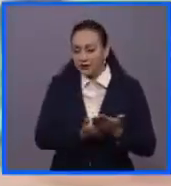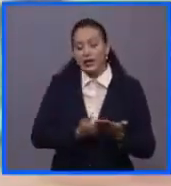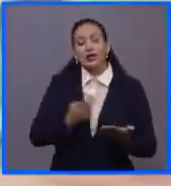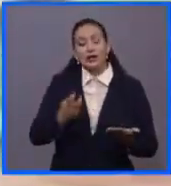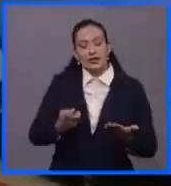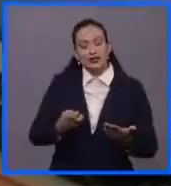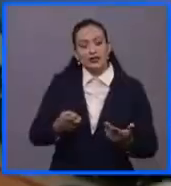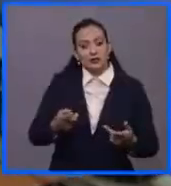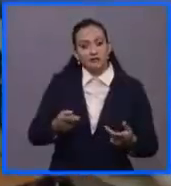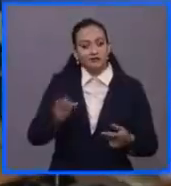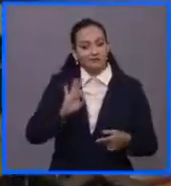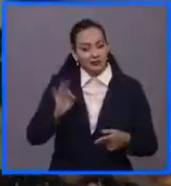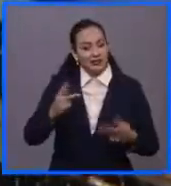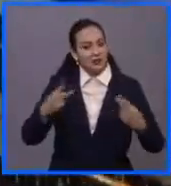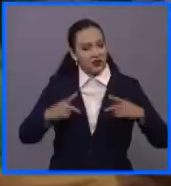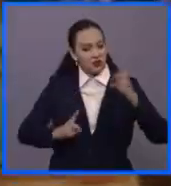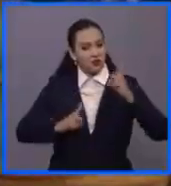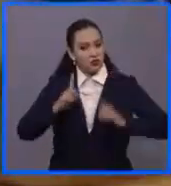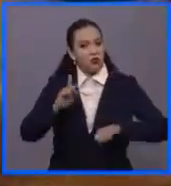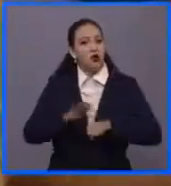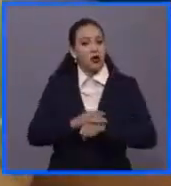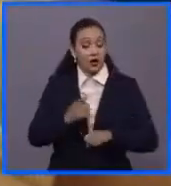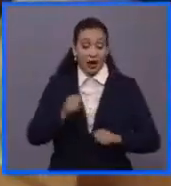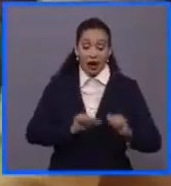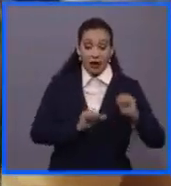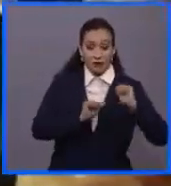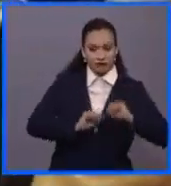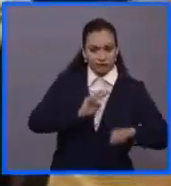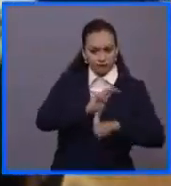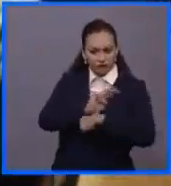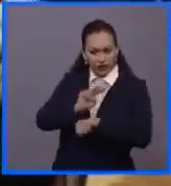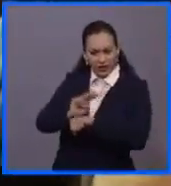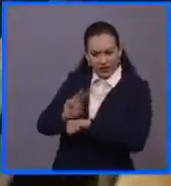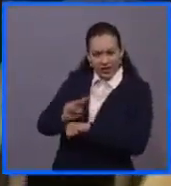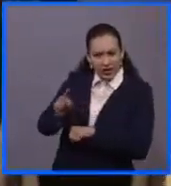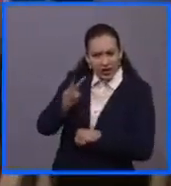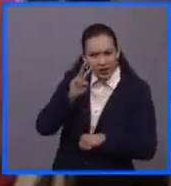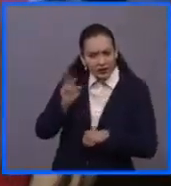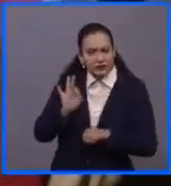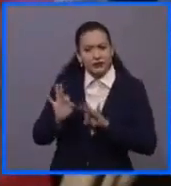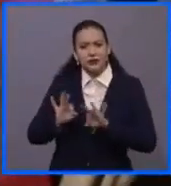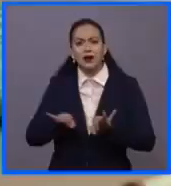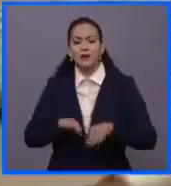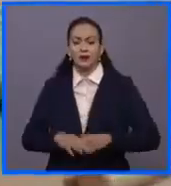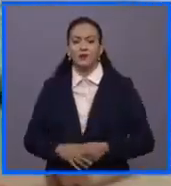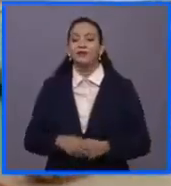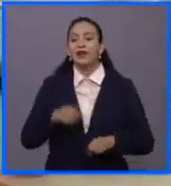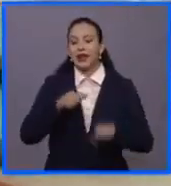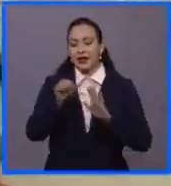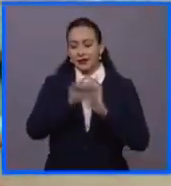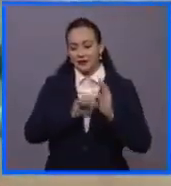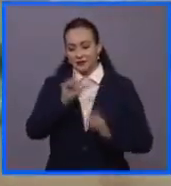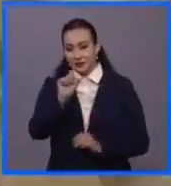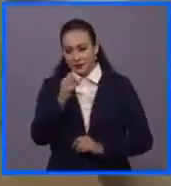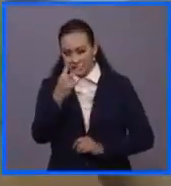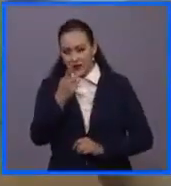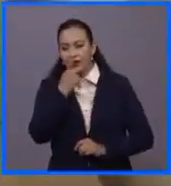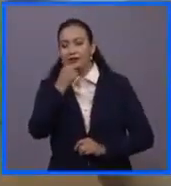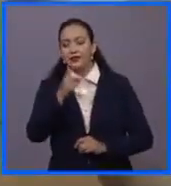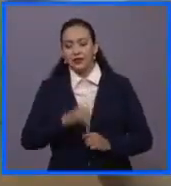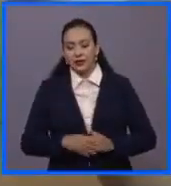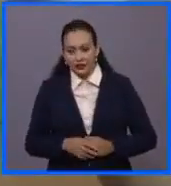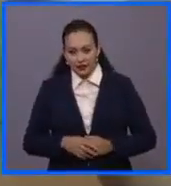inseguridad respecto de la autoridad encargada de investigar, substanciar y resolver el procedimiento. El artículo 22, fracción tercera, que facultaba